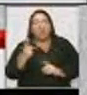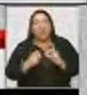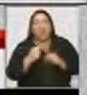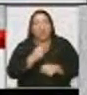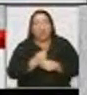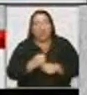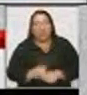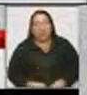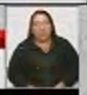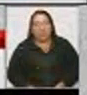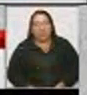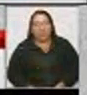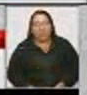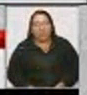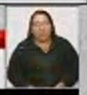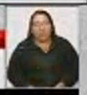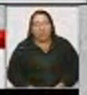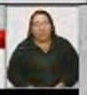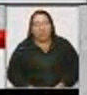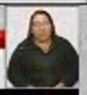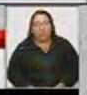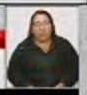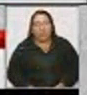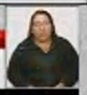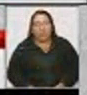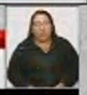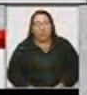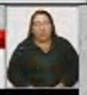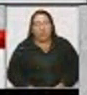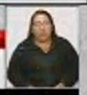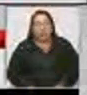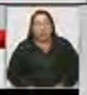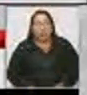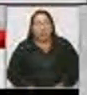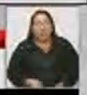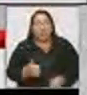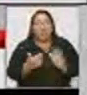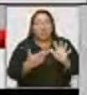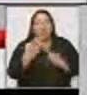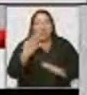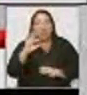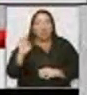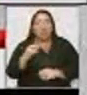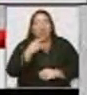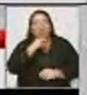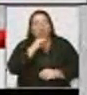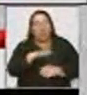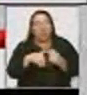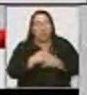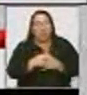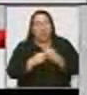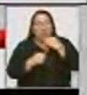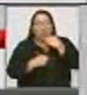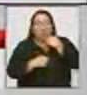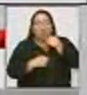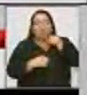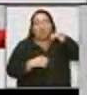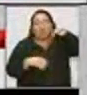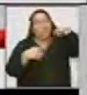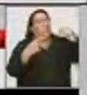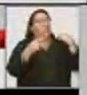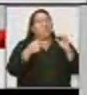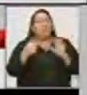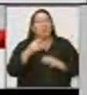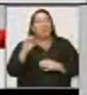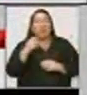126.231 trabajadoras y trabajadores del hogar, de los cuales 84% son mujeres y solo el 16%